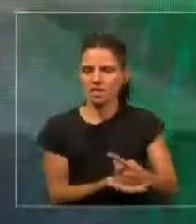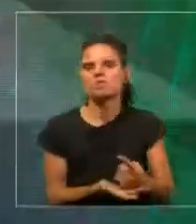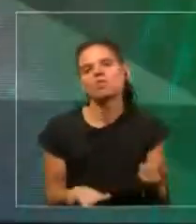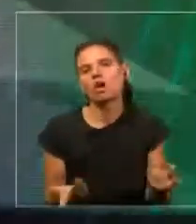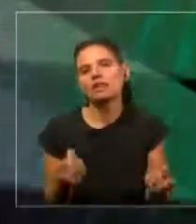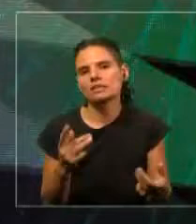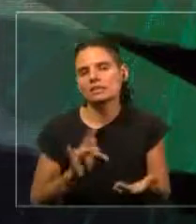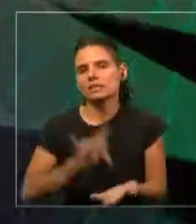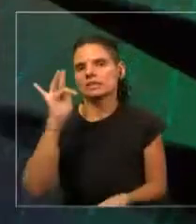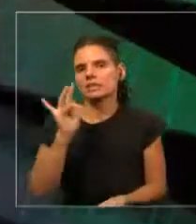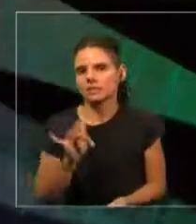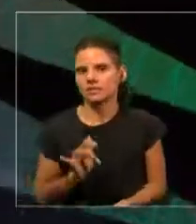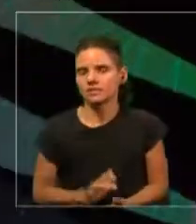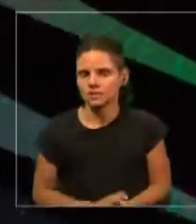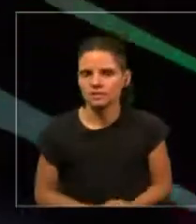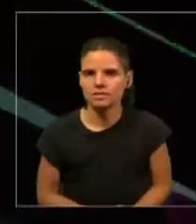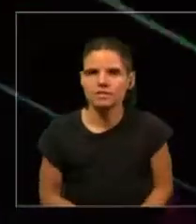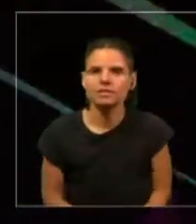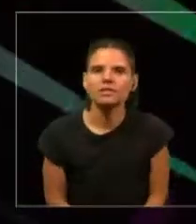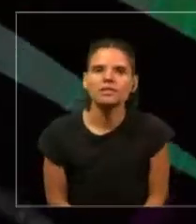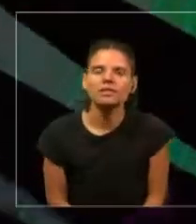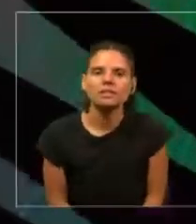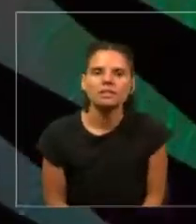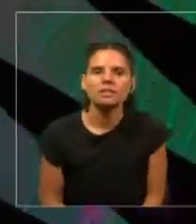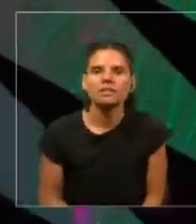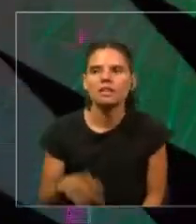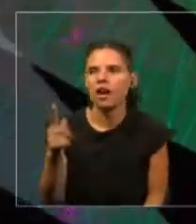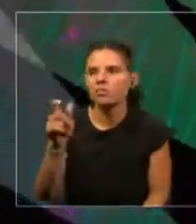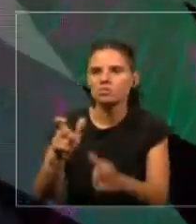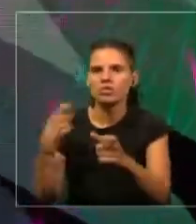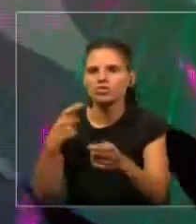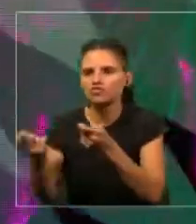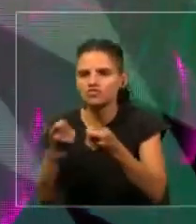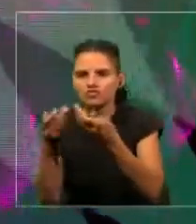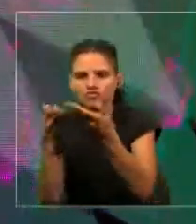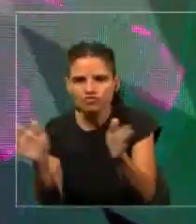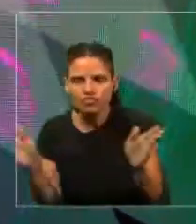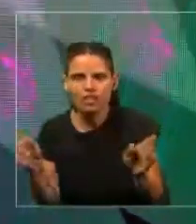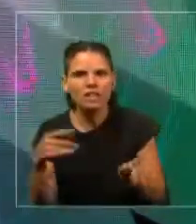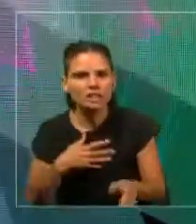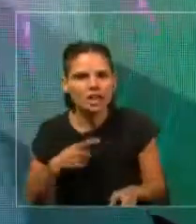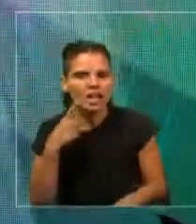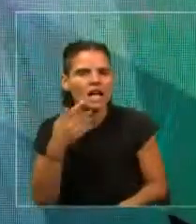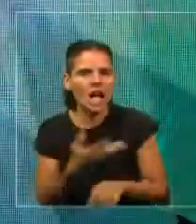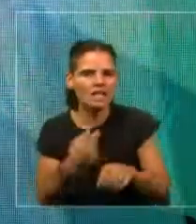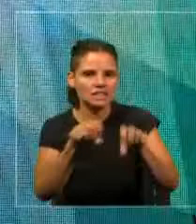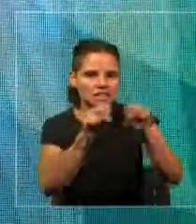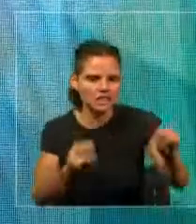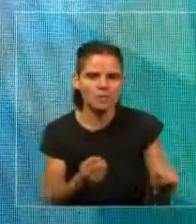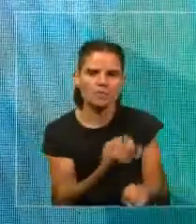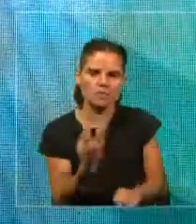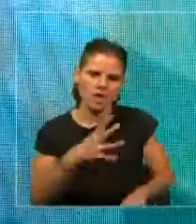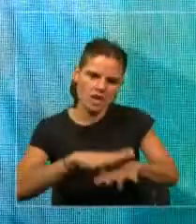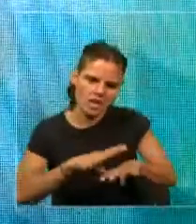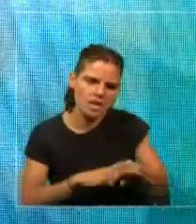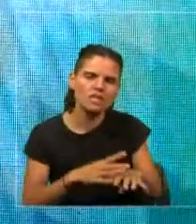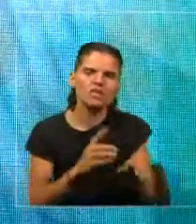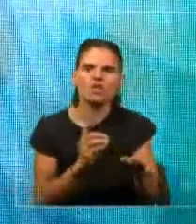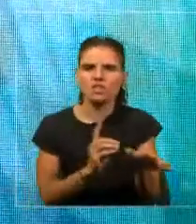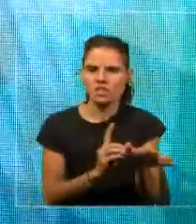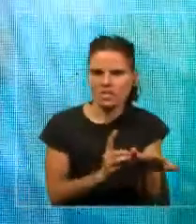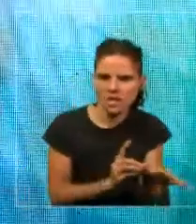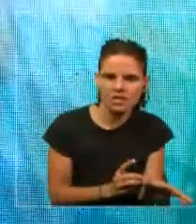la doxa tecnoliberal quiere que debe haber una cierta cantidad de sistemas numéricos, digitales, que integren ese sector.